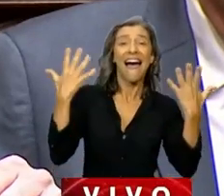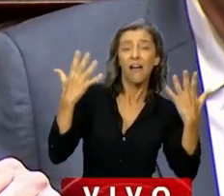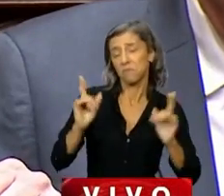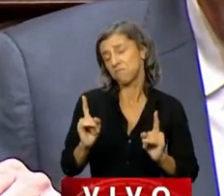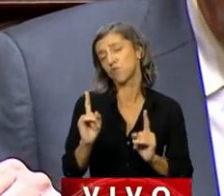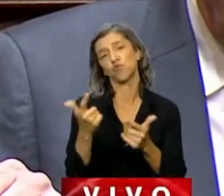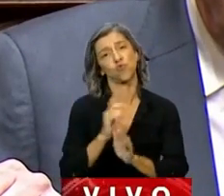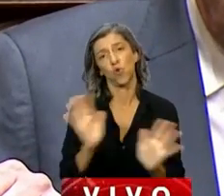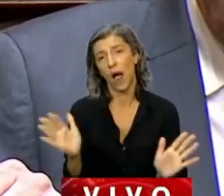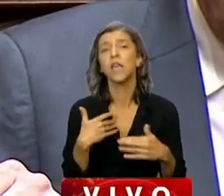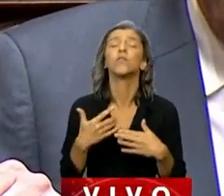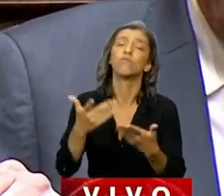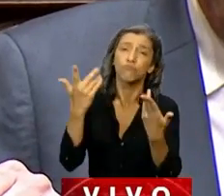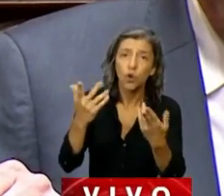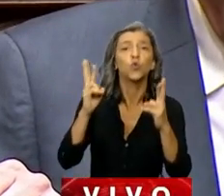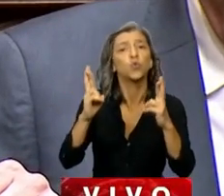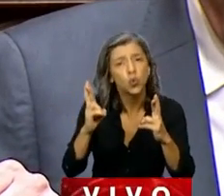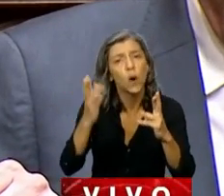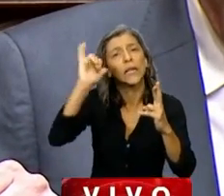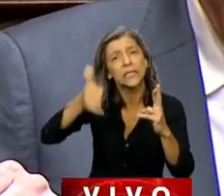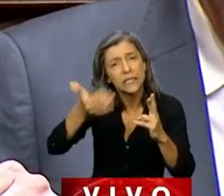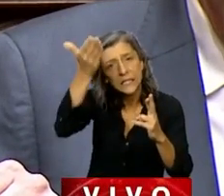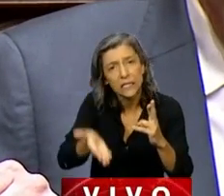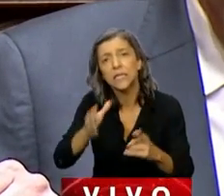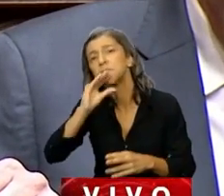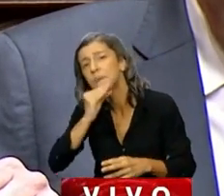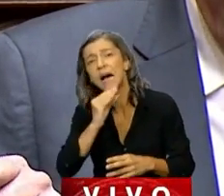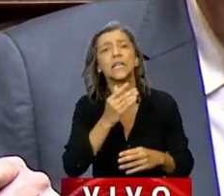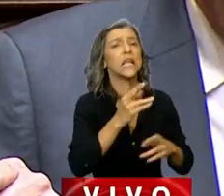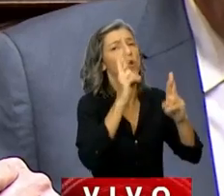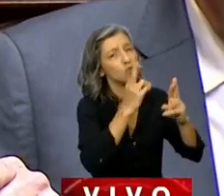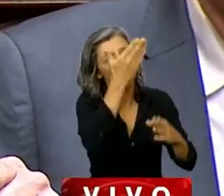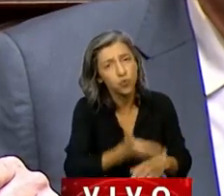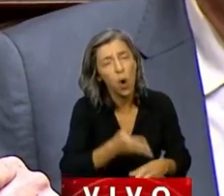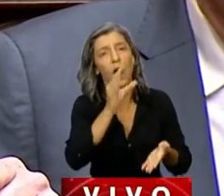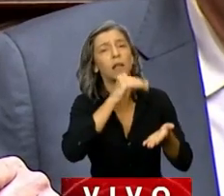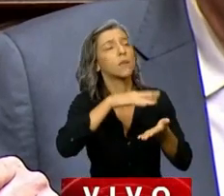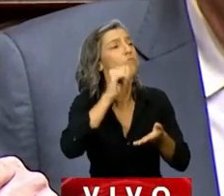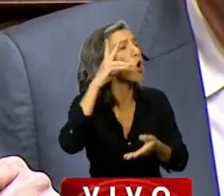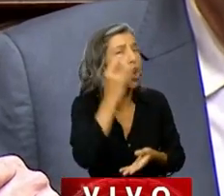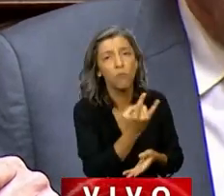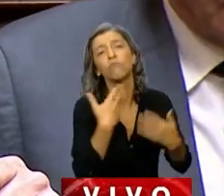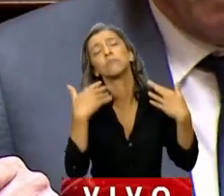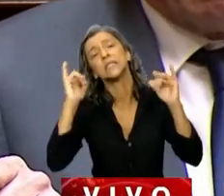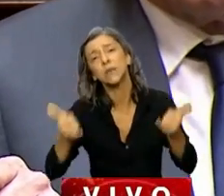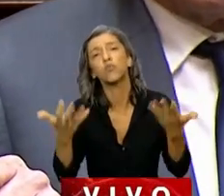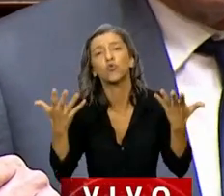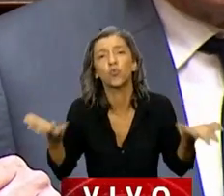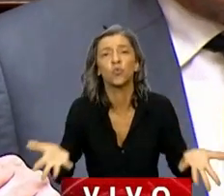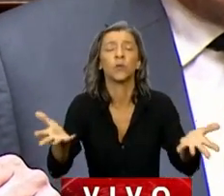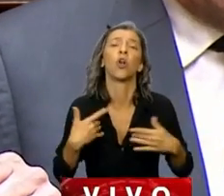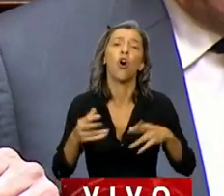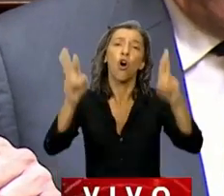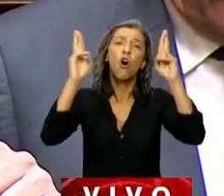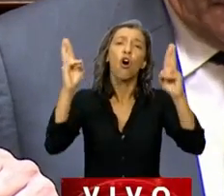tenga tranquilidad para conducir la diputada Moró y ojalá el partido gobernante se deje de romper las instituciones para dirimir sus